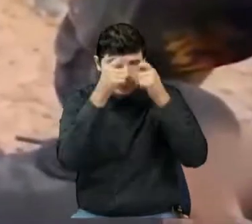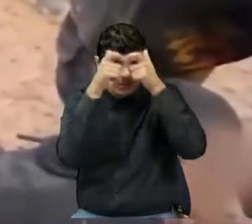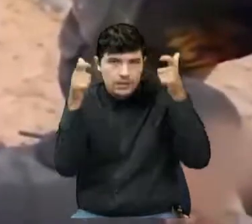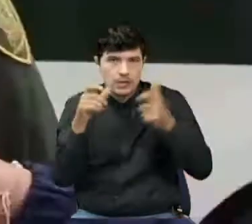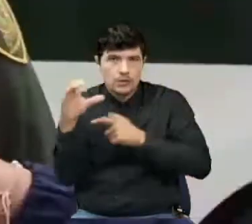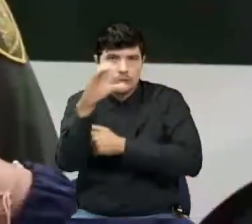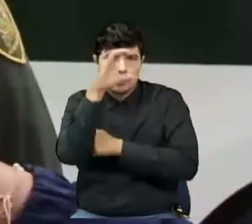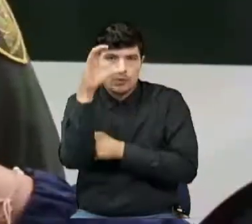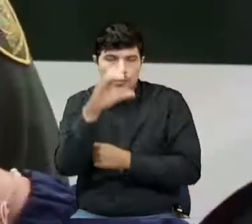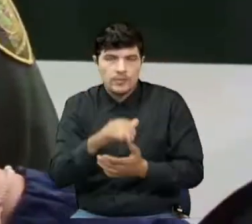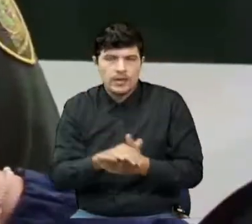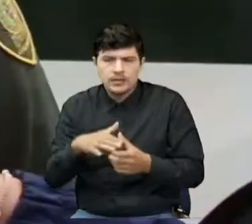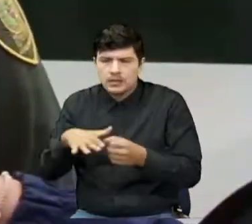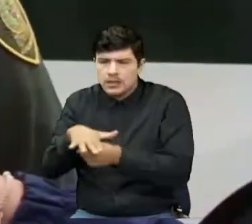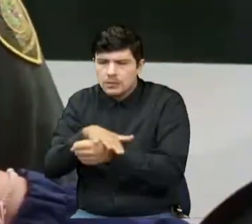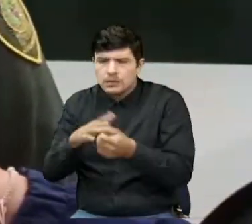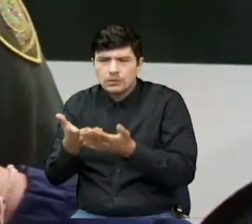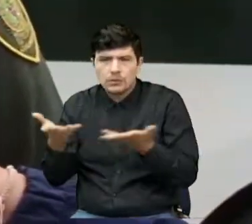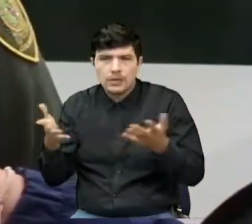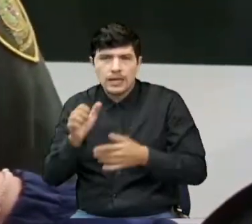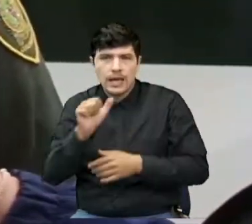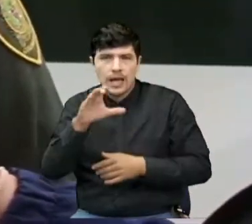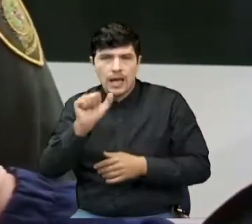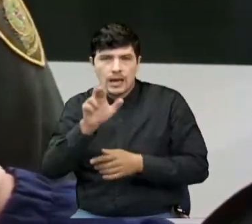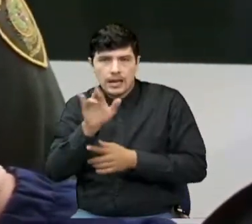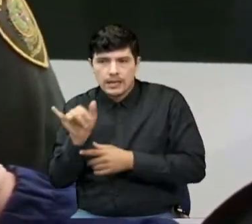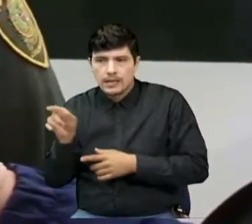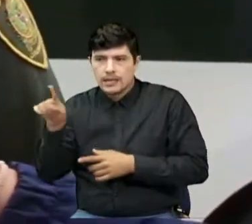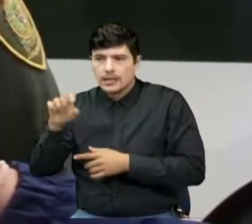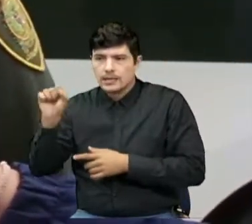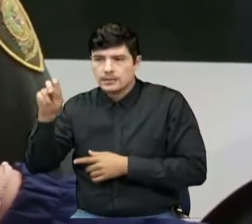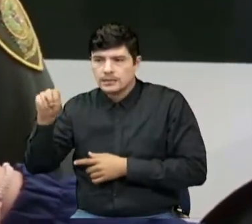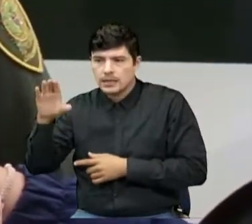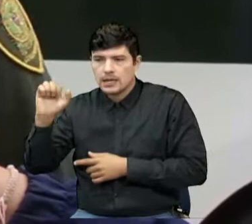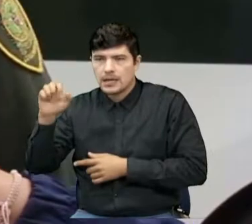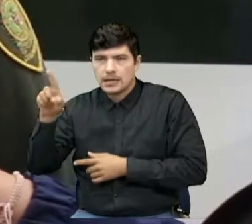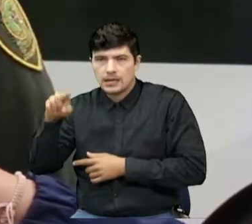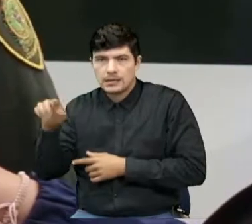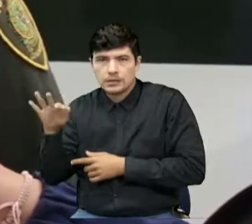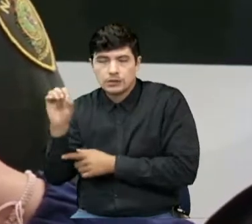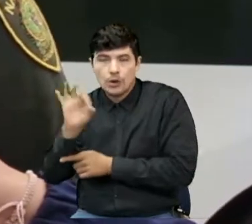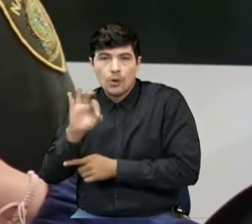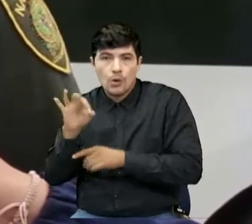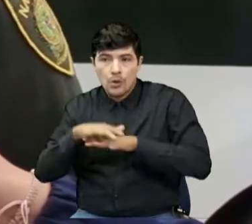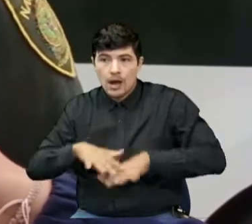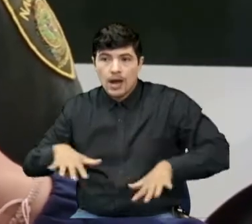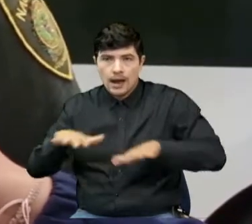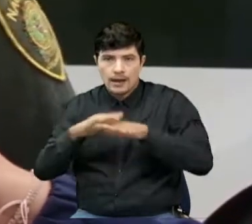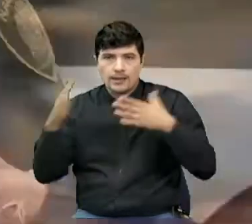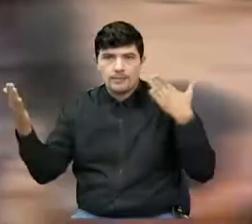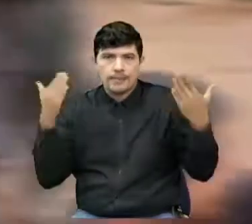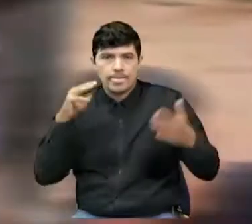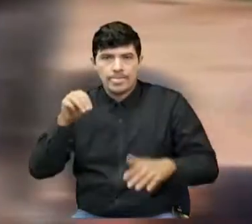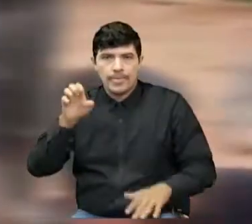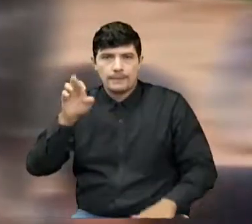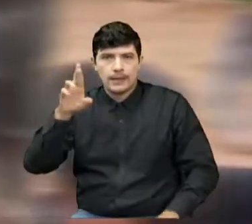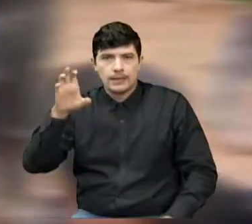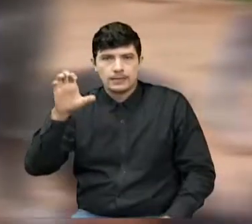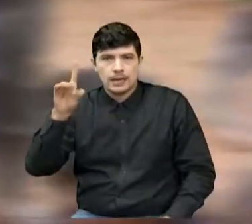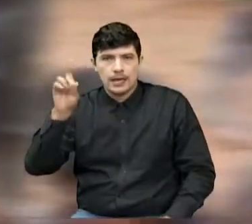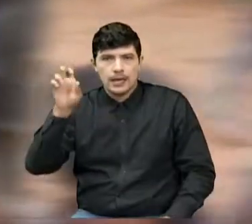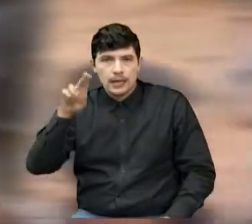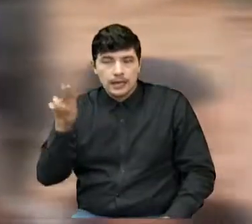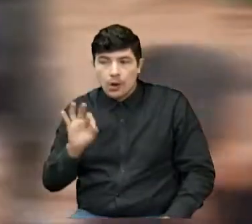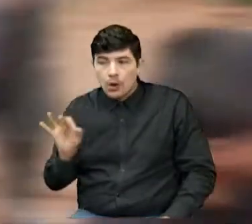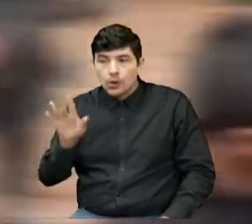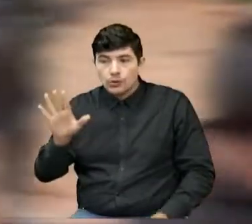ocurridas en los municipios de a karim san calixto y el corregimiento de las mercedes jurisdicción del municipio de sardinata y en el municipio la